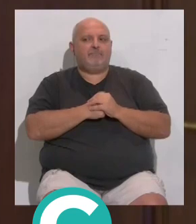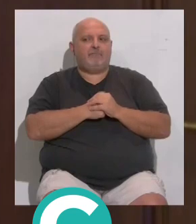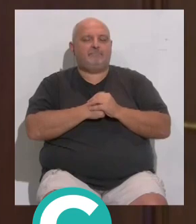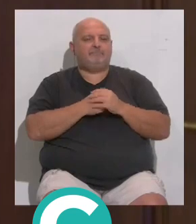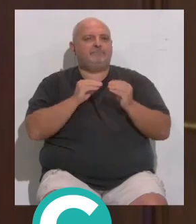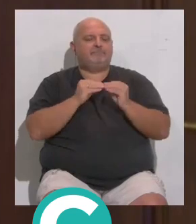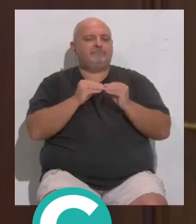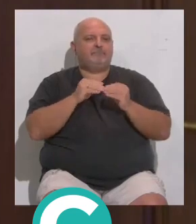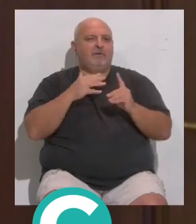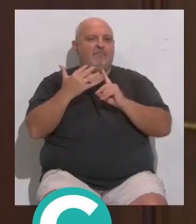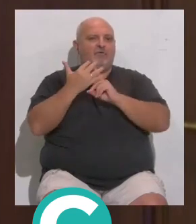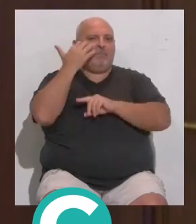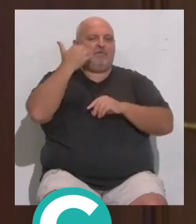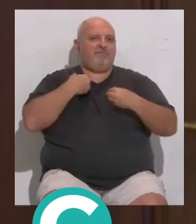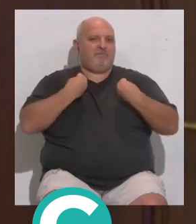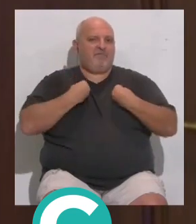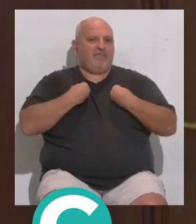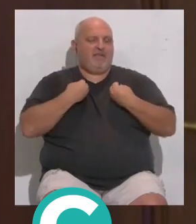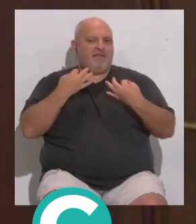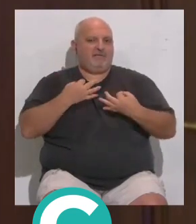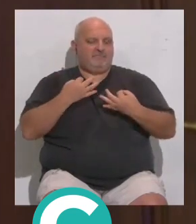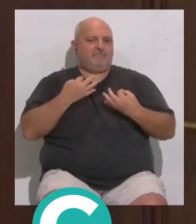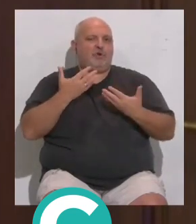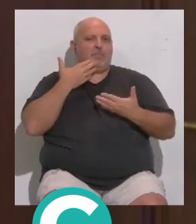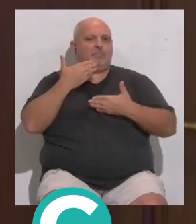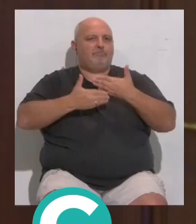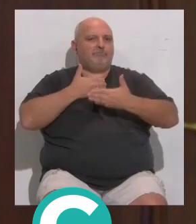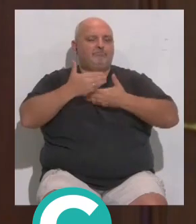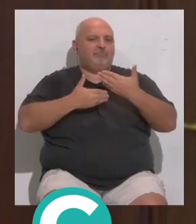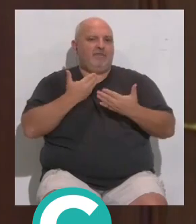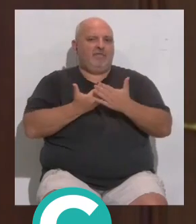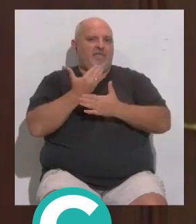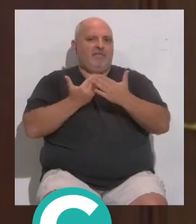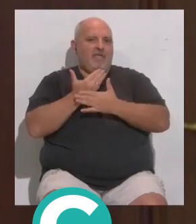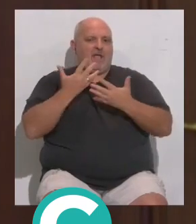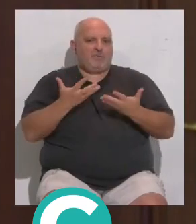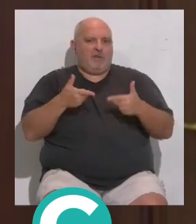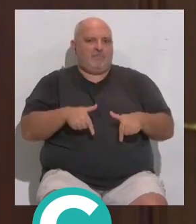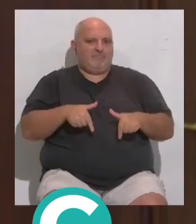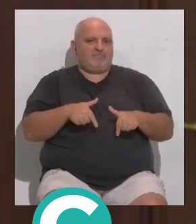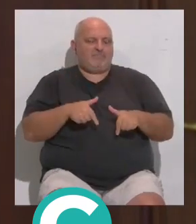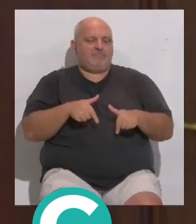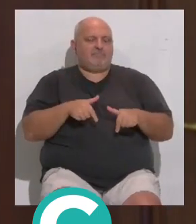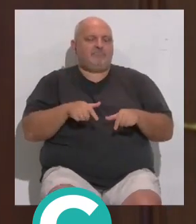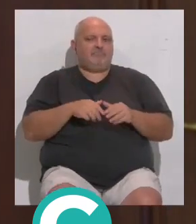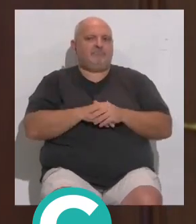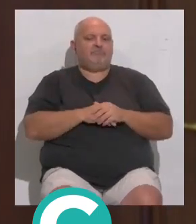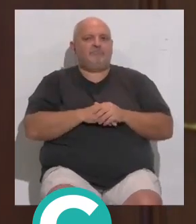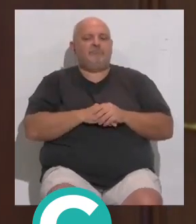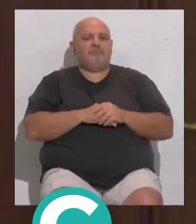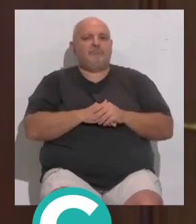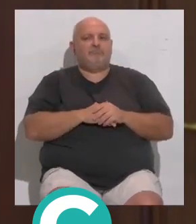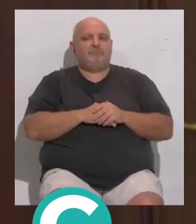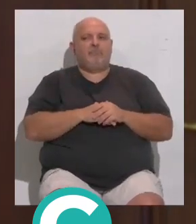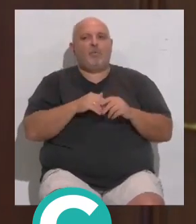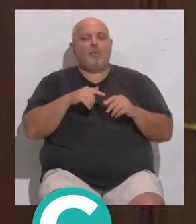de qué manera ha influido en mi vida también y cómo la vivo hoy en día y en la actualidad. Es